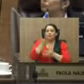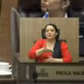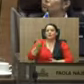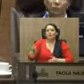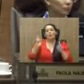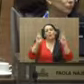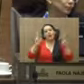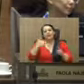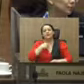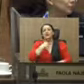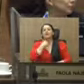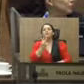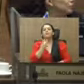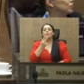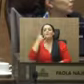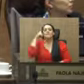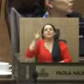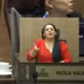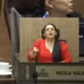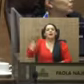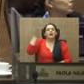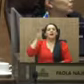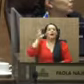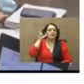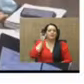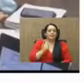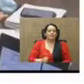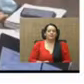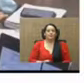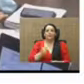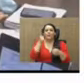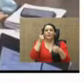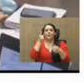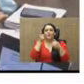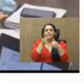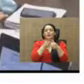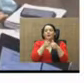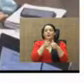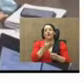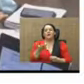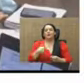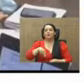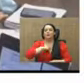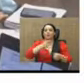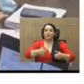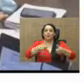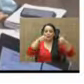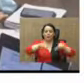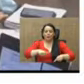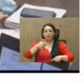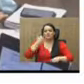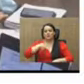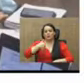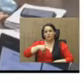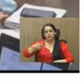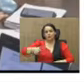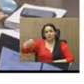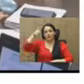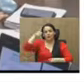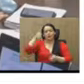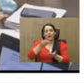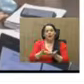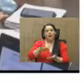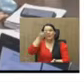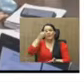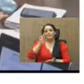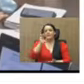tengan volumen para escucharlas. El primer punto en el cual convenimos con los señores rectores fue aumentar